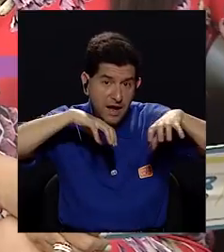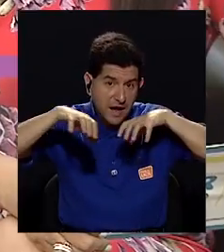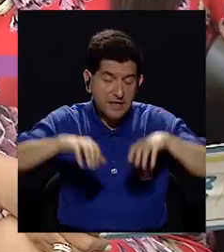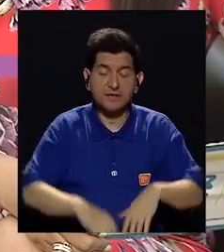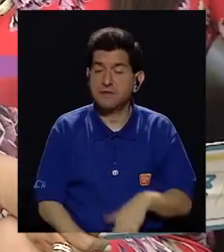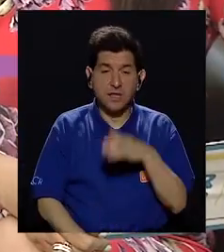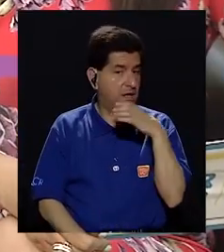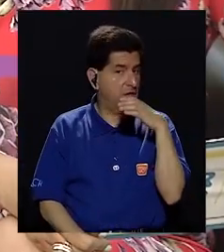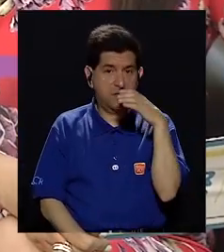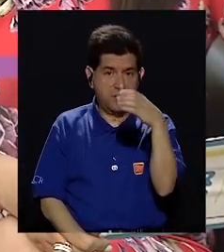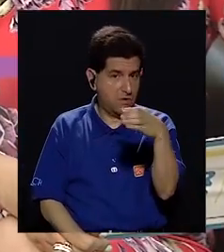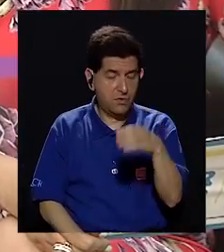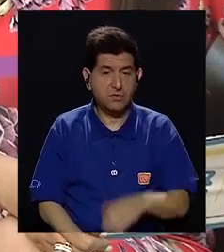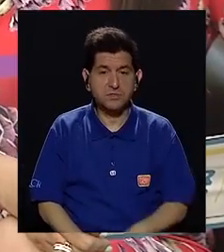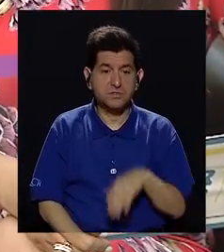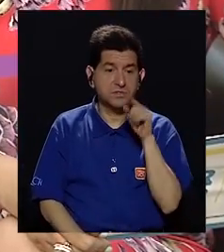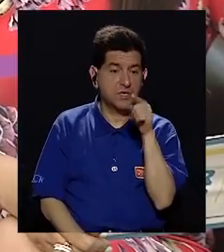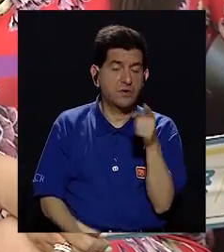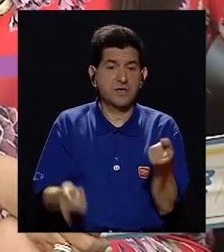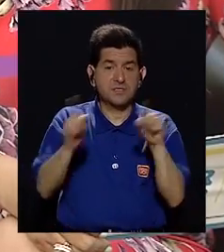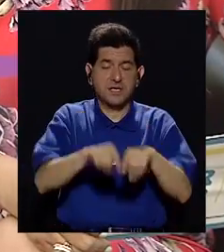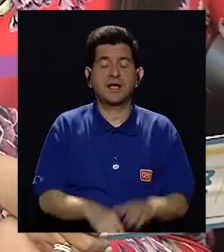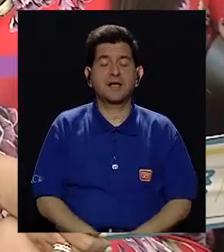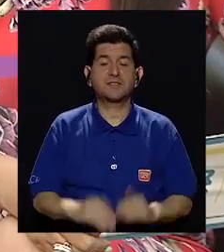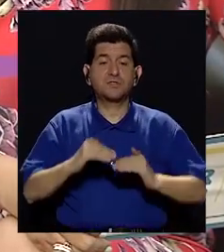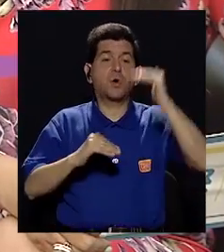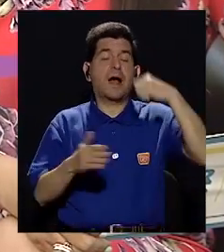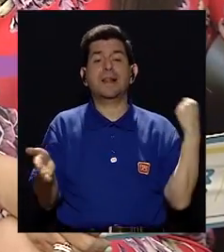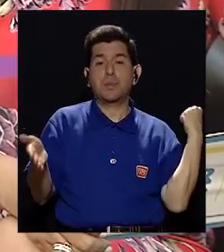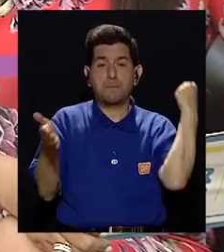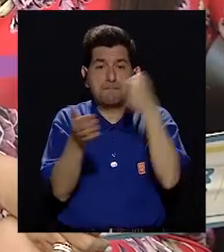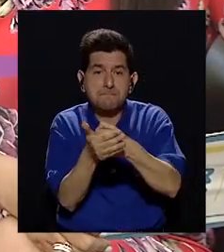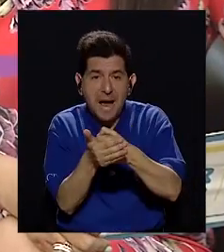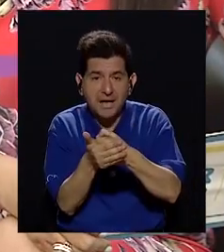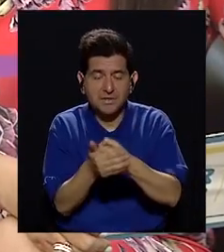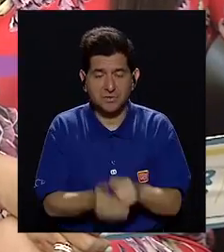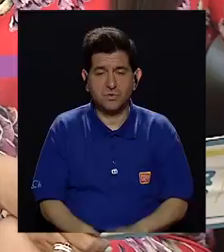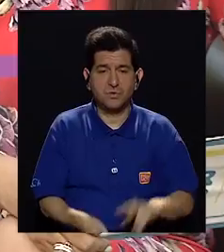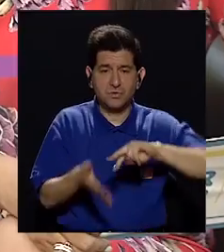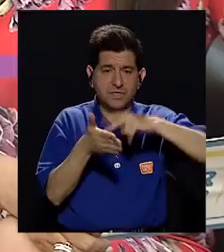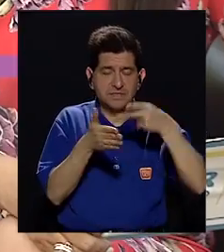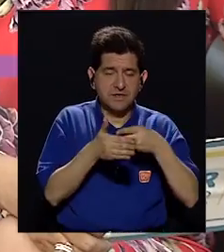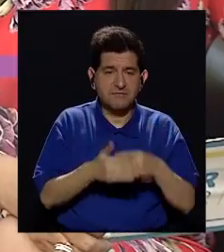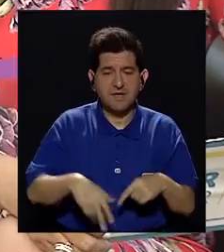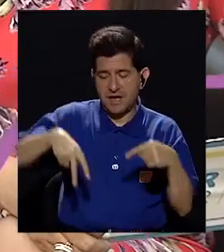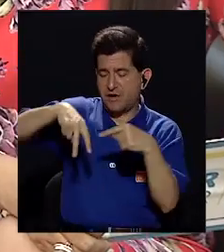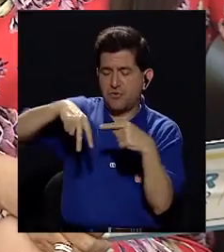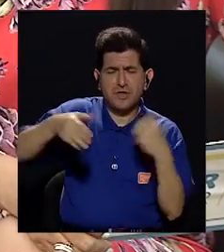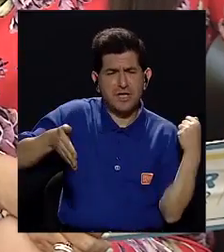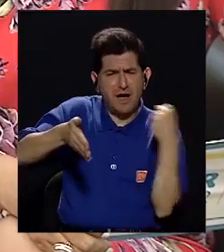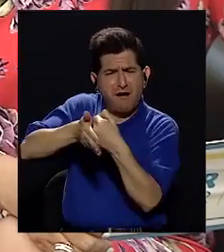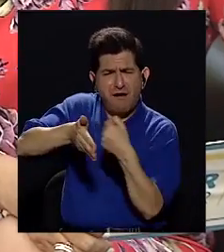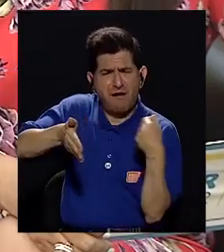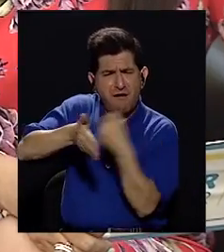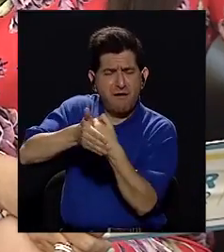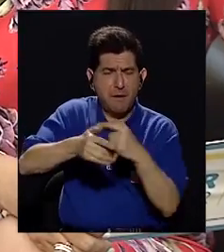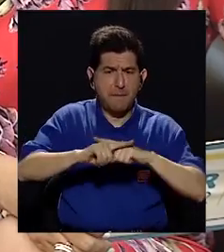El único ejercicio que no se recomienda para el desgaste es el ejercicio de alto impacto con golpes a la rodilla, pero todo